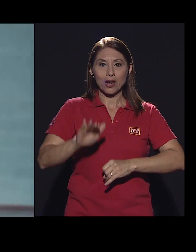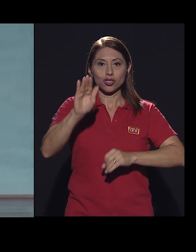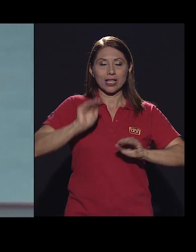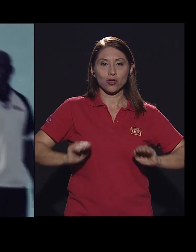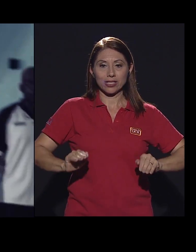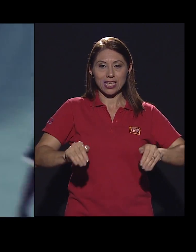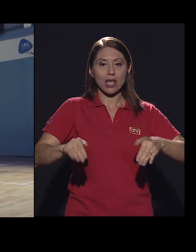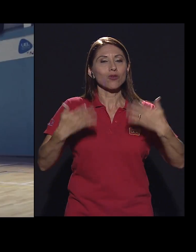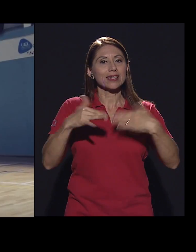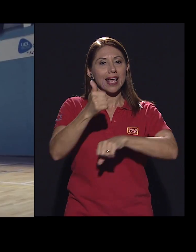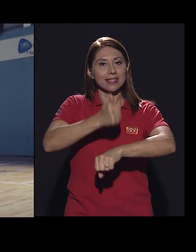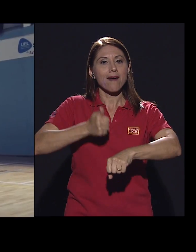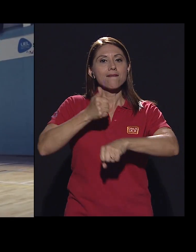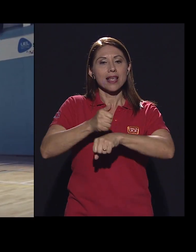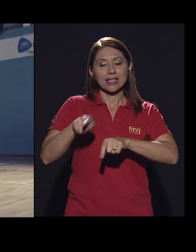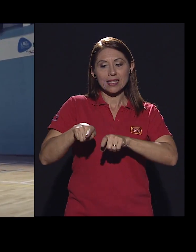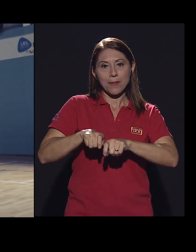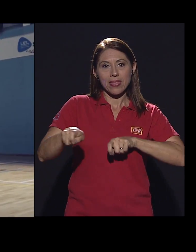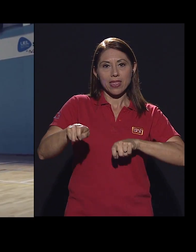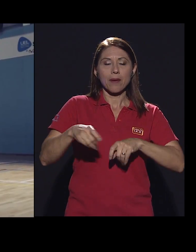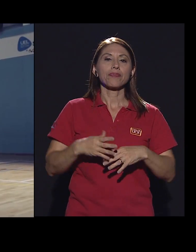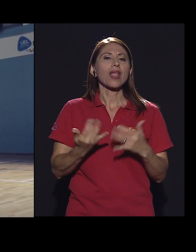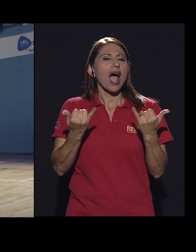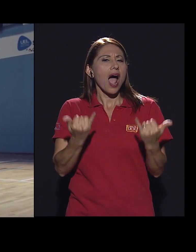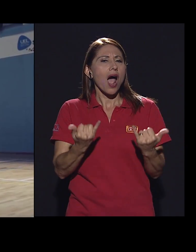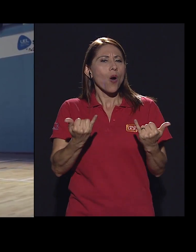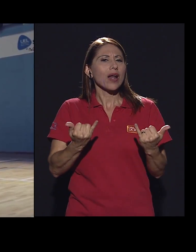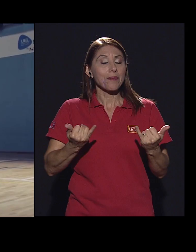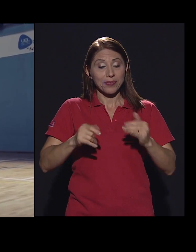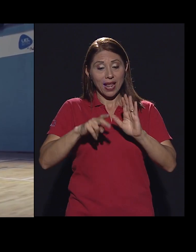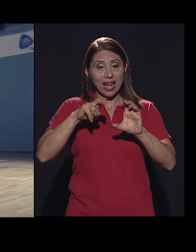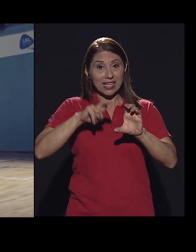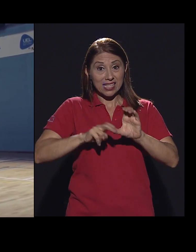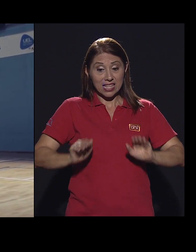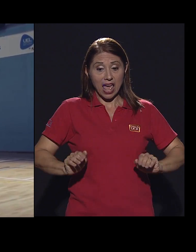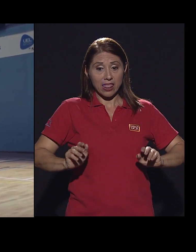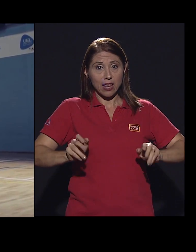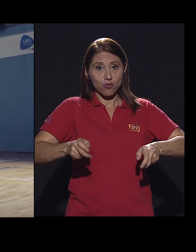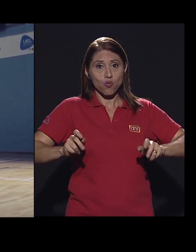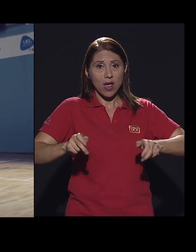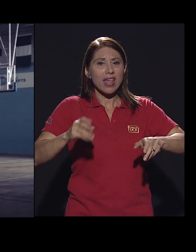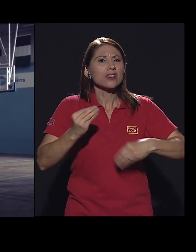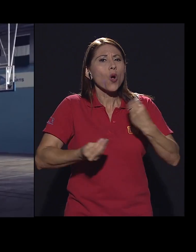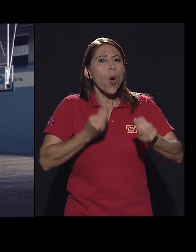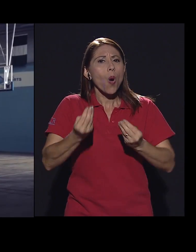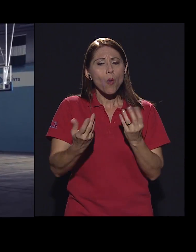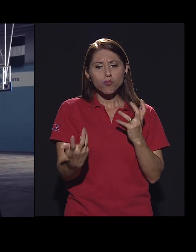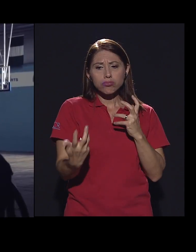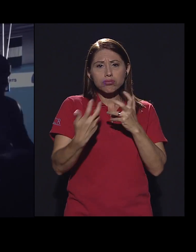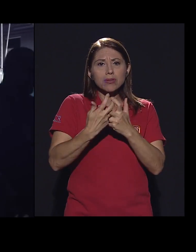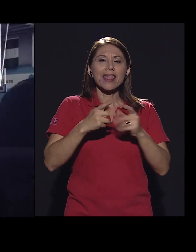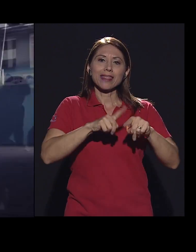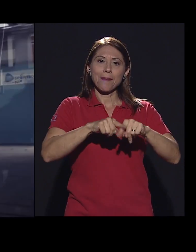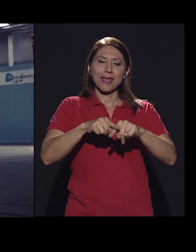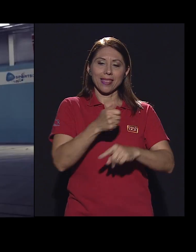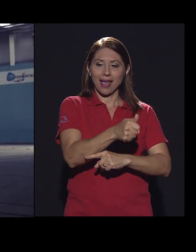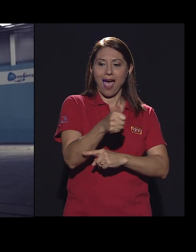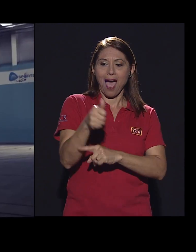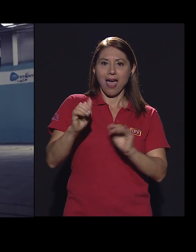Baloncesto en Silla de Ruedas. Ahora, ¿cómo va la silla acomodada? Pues eso va a depender de cada jugador, cómo se